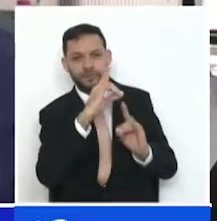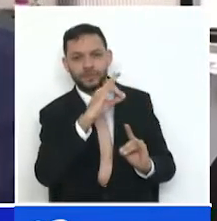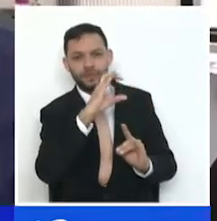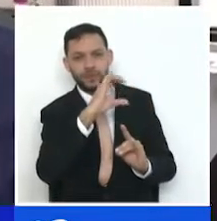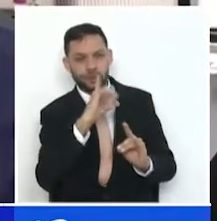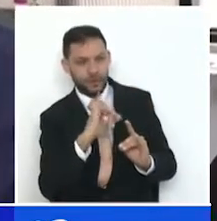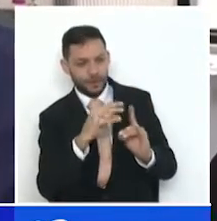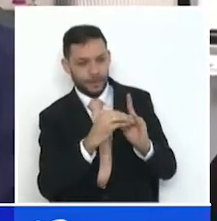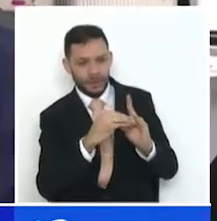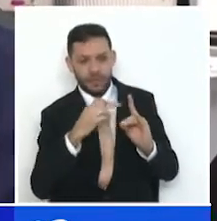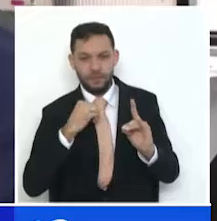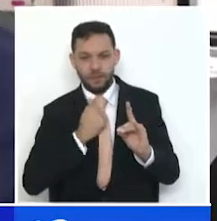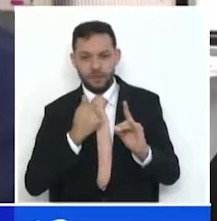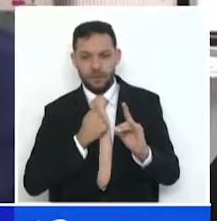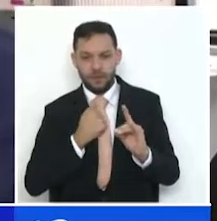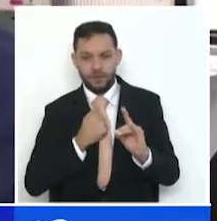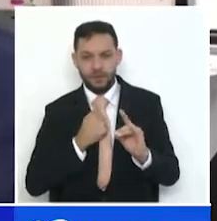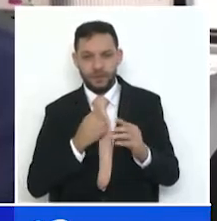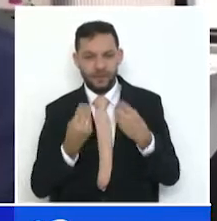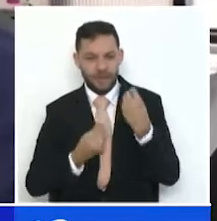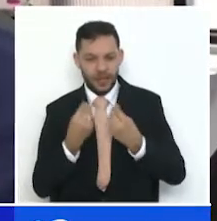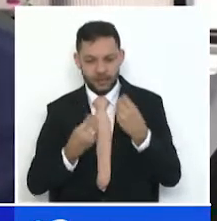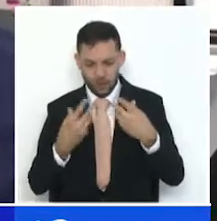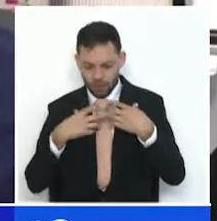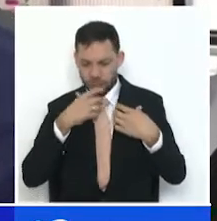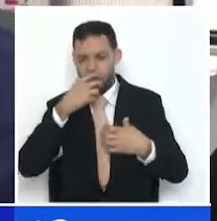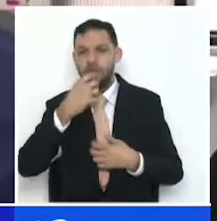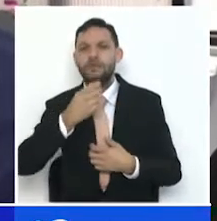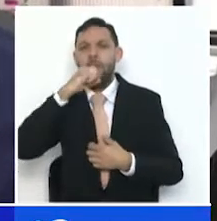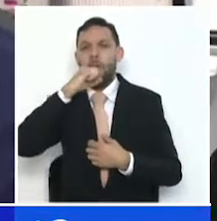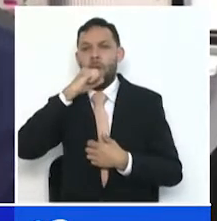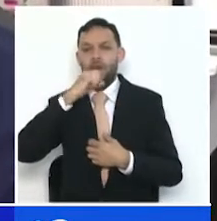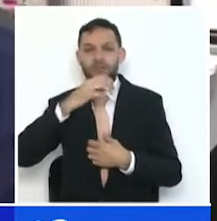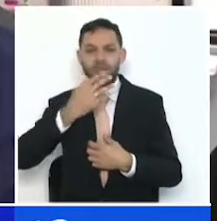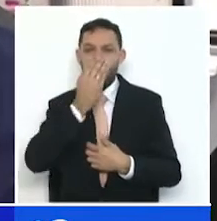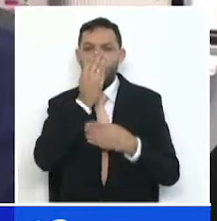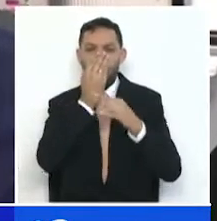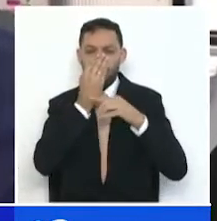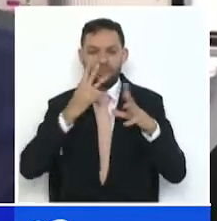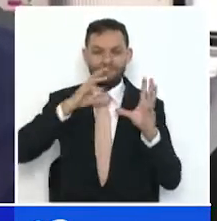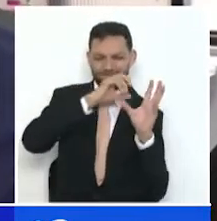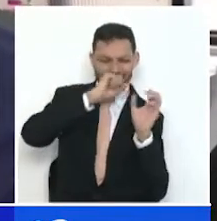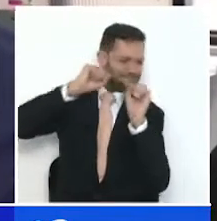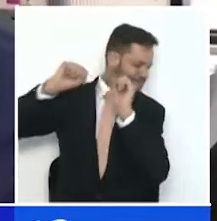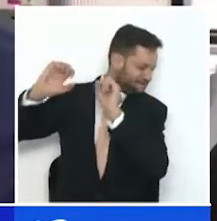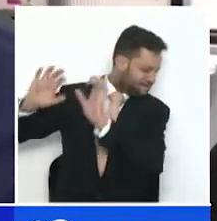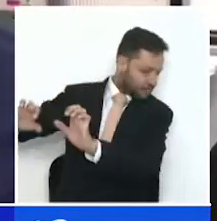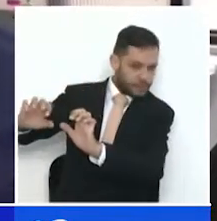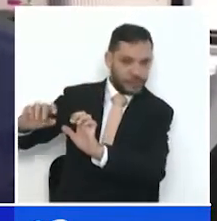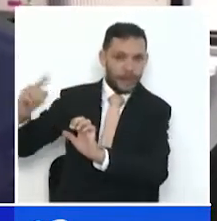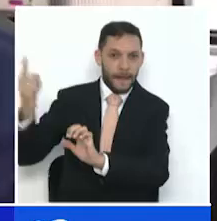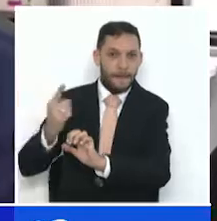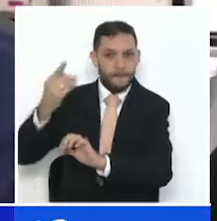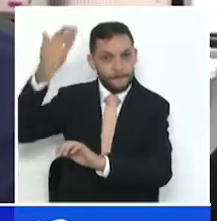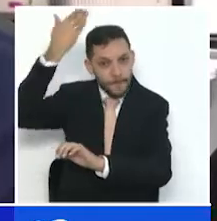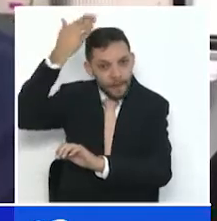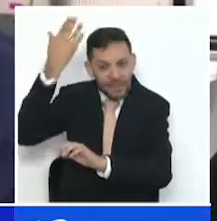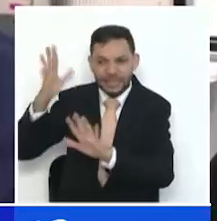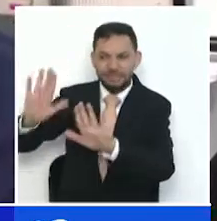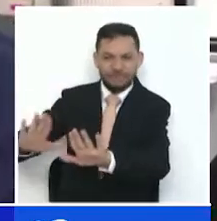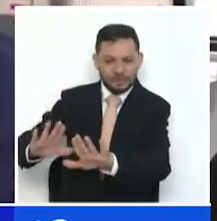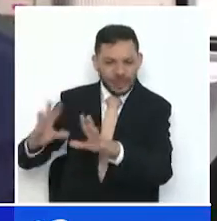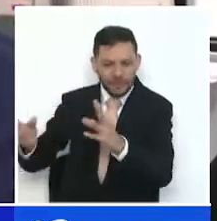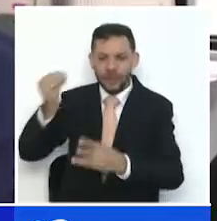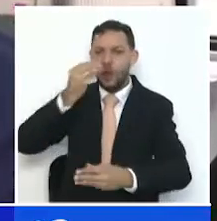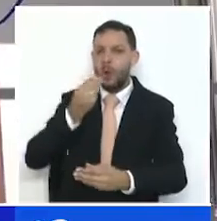elementos de protección y de respiración, y ella tuvo que vestirse rápidamente para entrar a volverme a conectar y